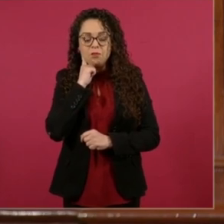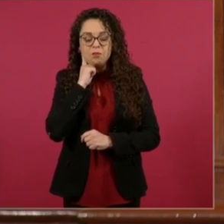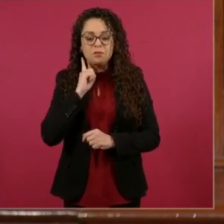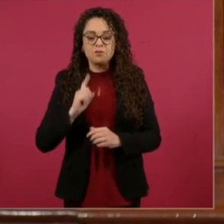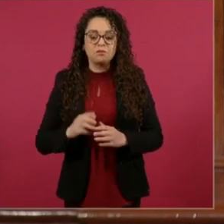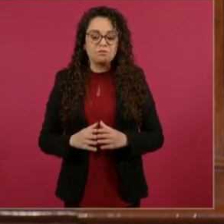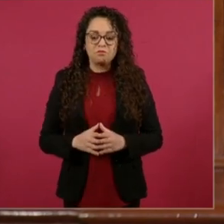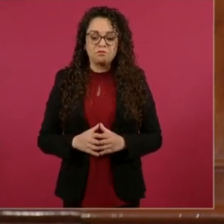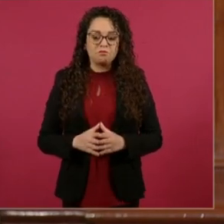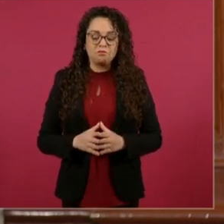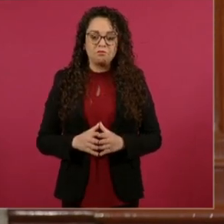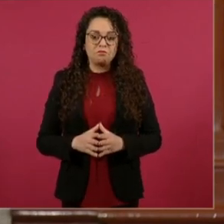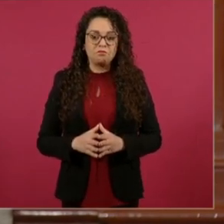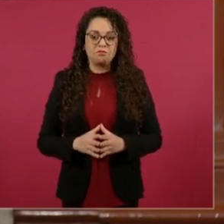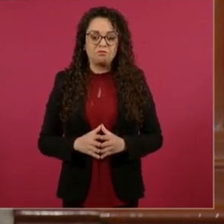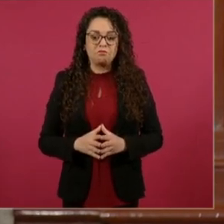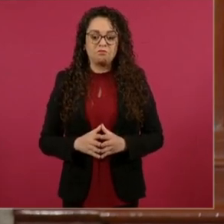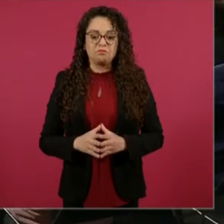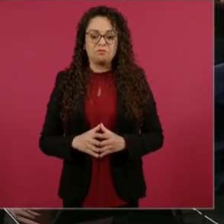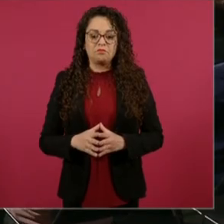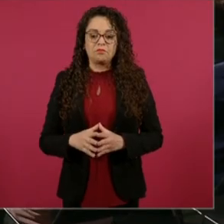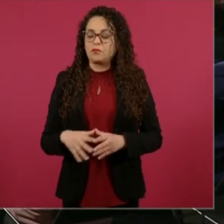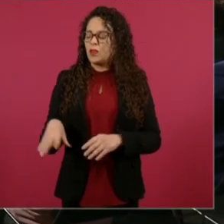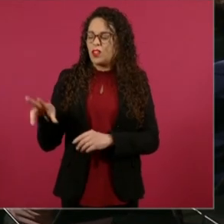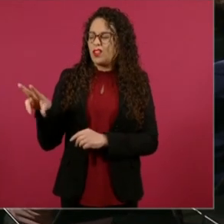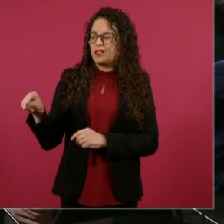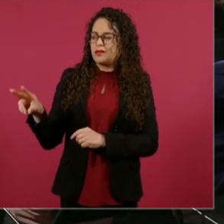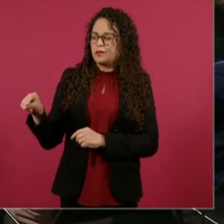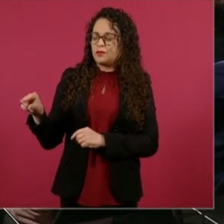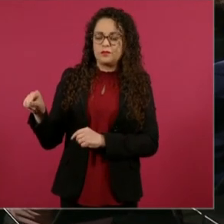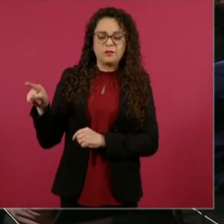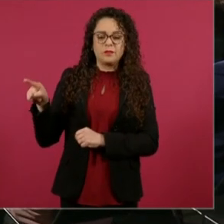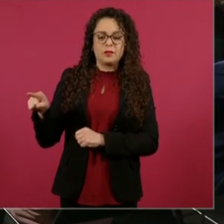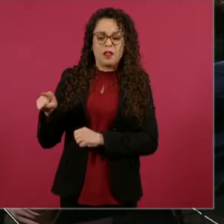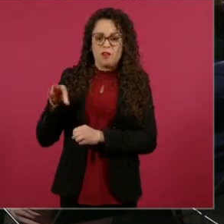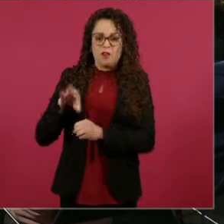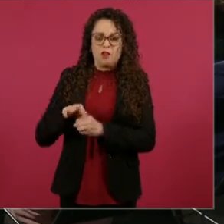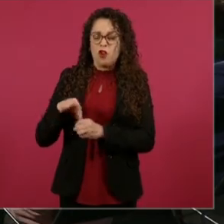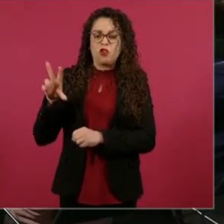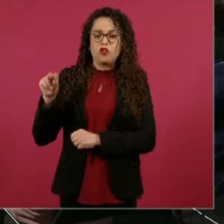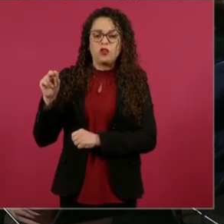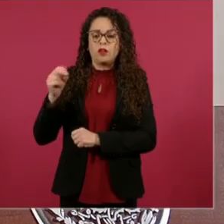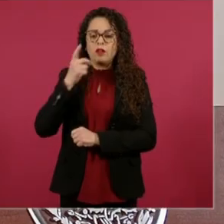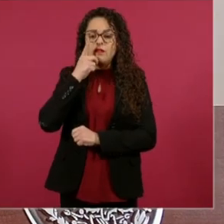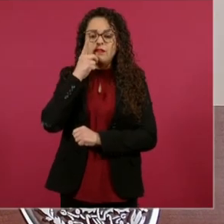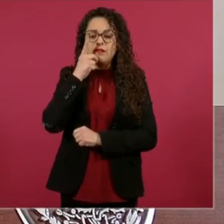debe valer igual porque hay unos que es. No es el voto, sino que tienen más